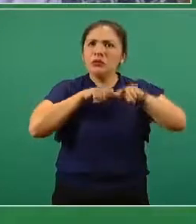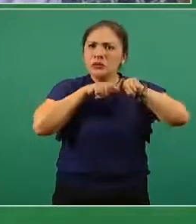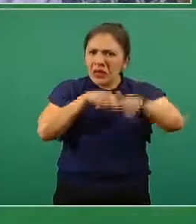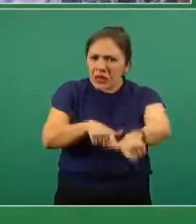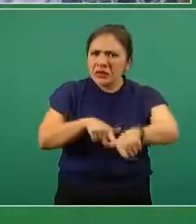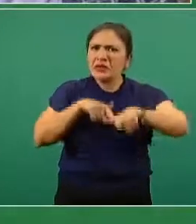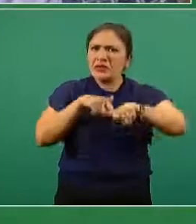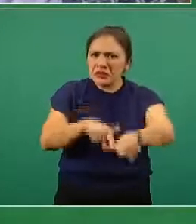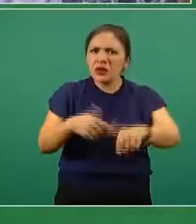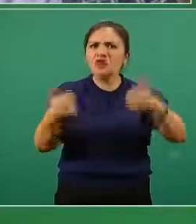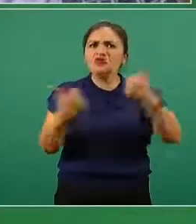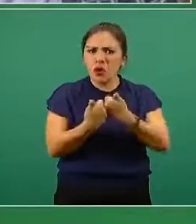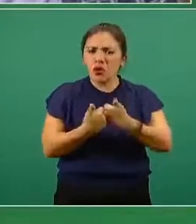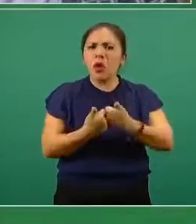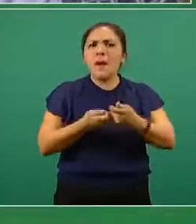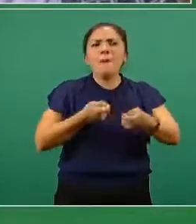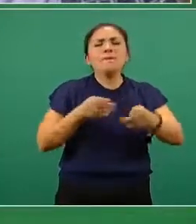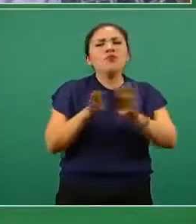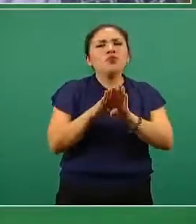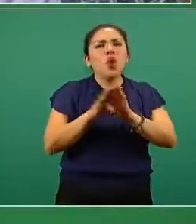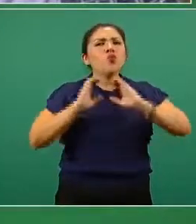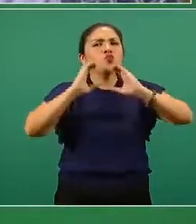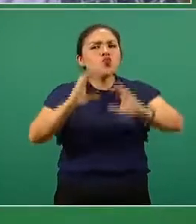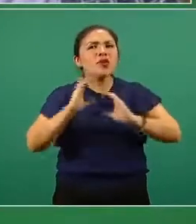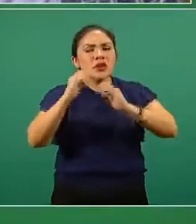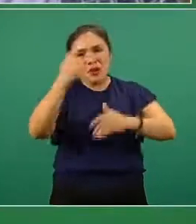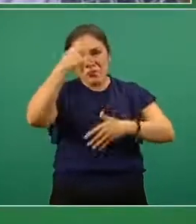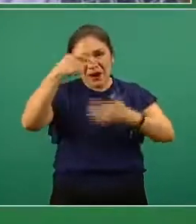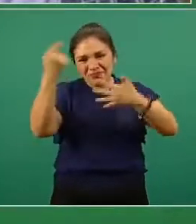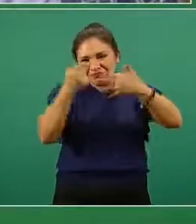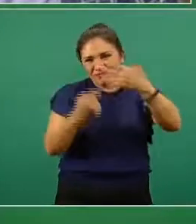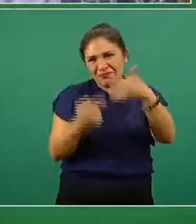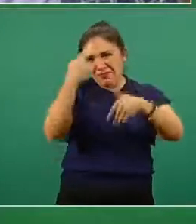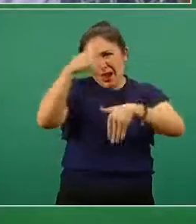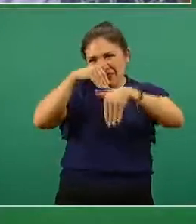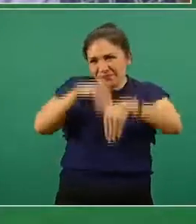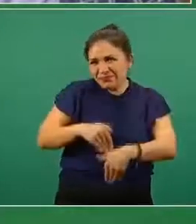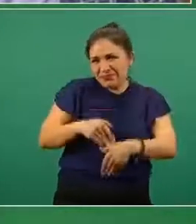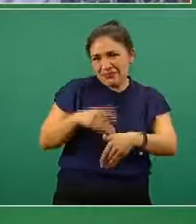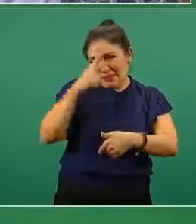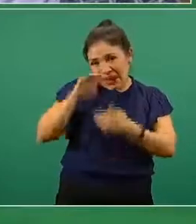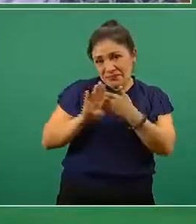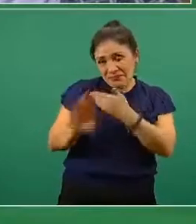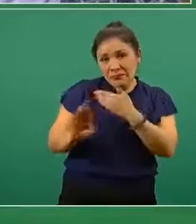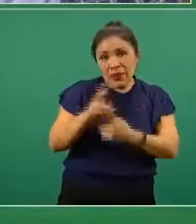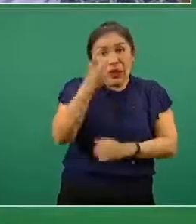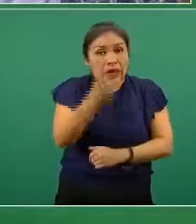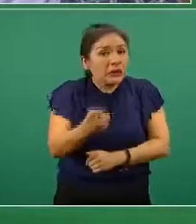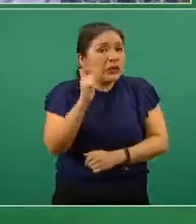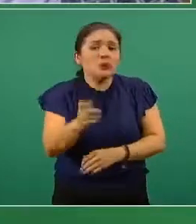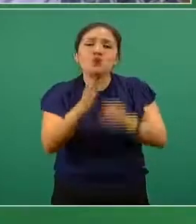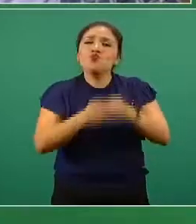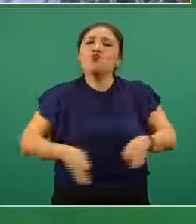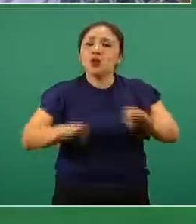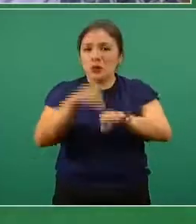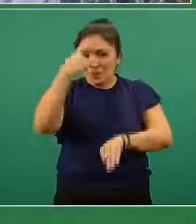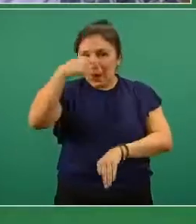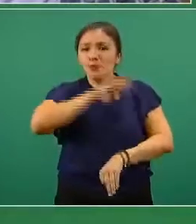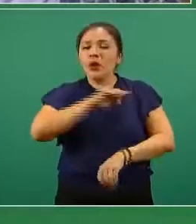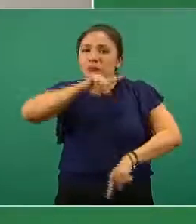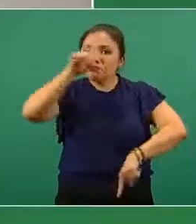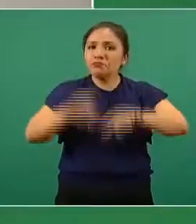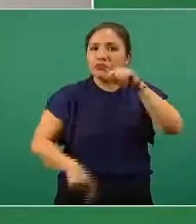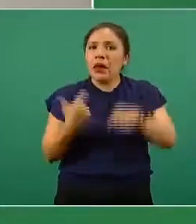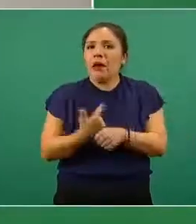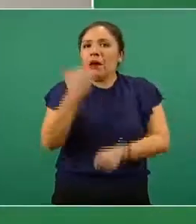continuamos con las medidas básicas de prevención, es la mejor forma de poder mitigar nuestros riesgos.